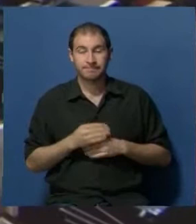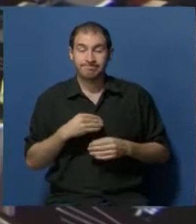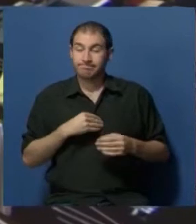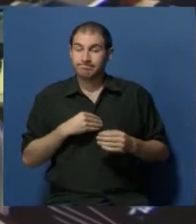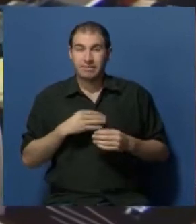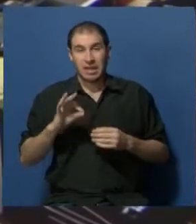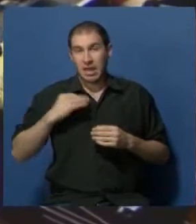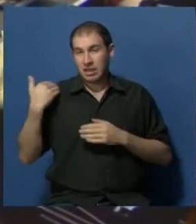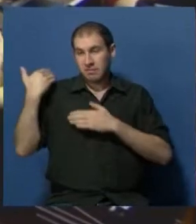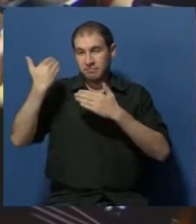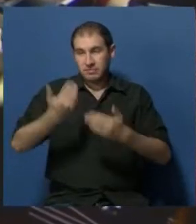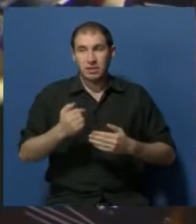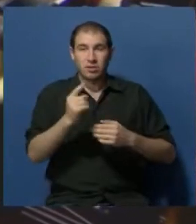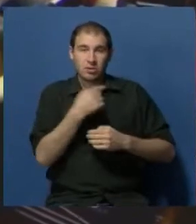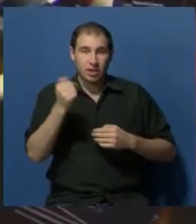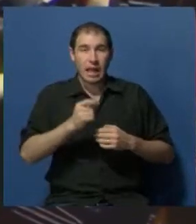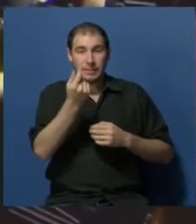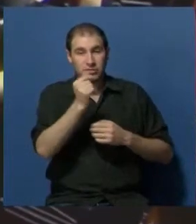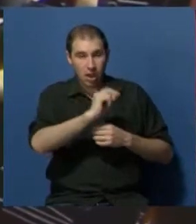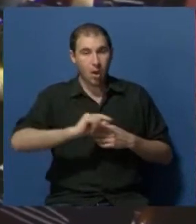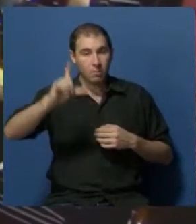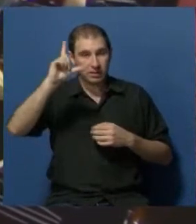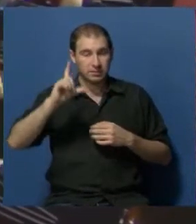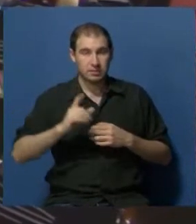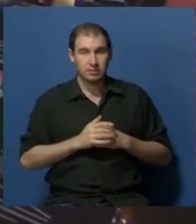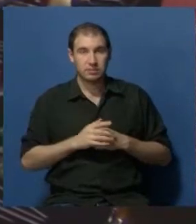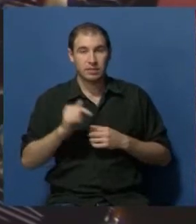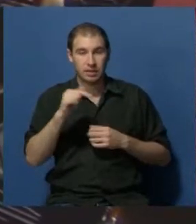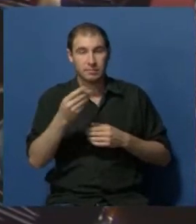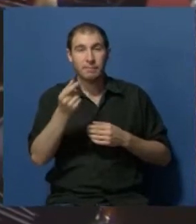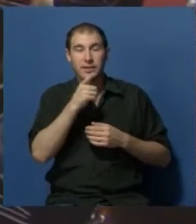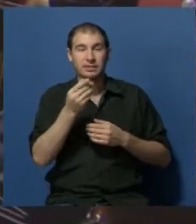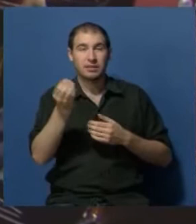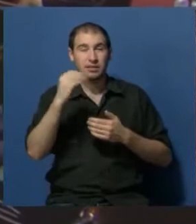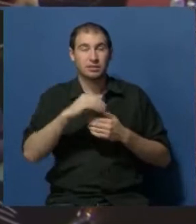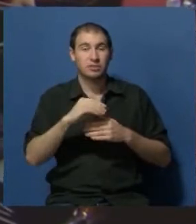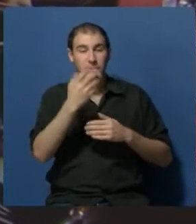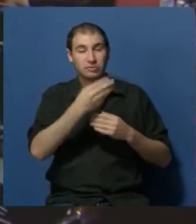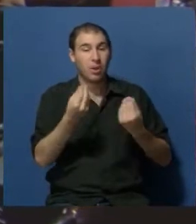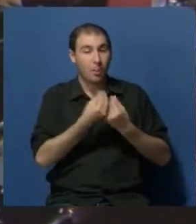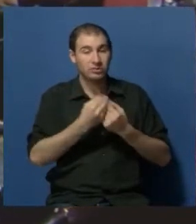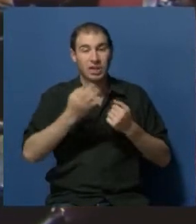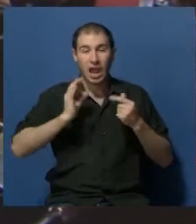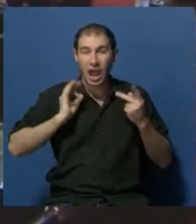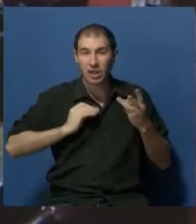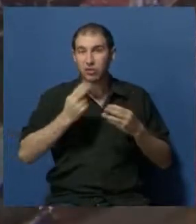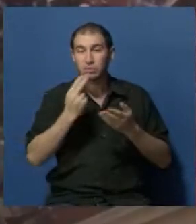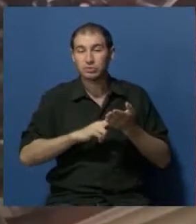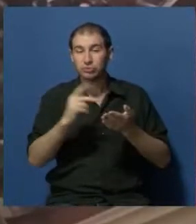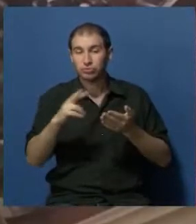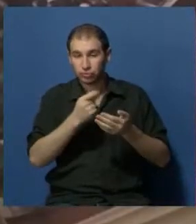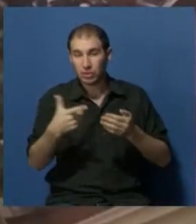Lamentablemente en los últimos años nosotros hemos tenido una inflación que ha incorporado una cantidad de gente cada año al impuesto a las ganancias